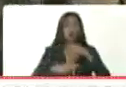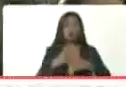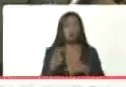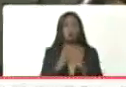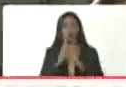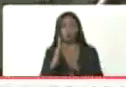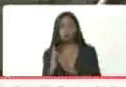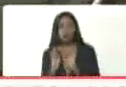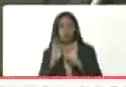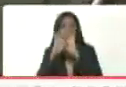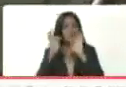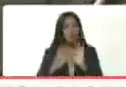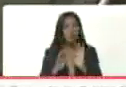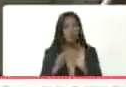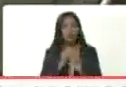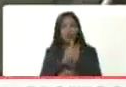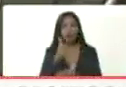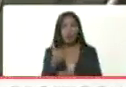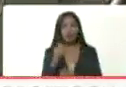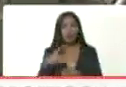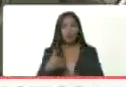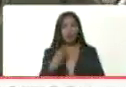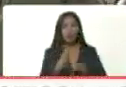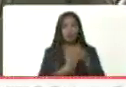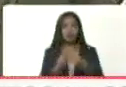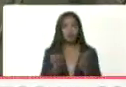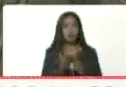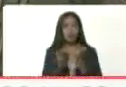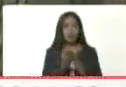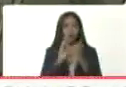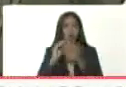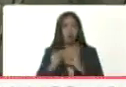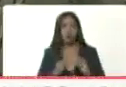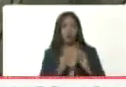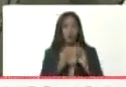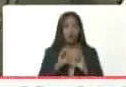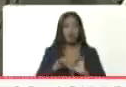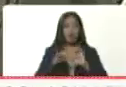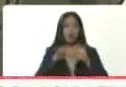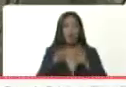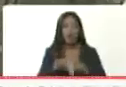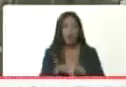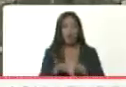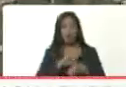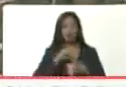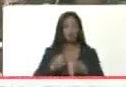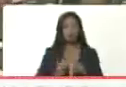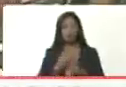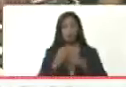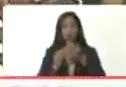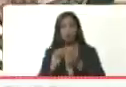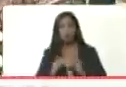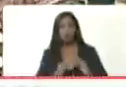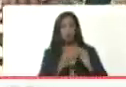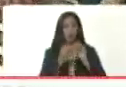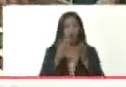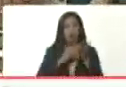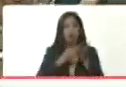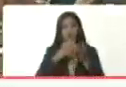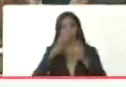convenio para que en cada circuito escolar hay una escuela que repara canaimas de manera que ahora estamos recuperando todas las canaimas